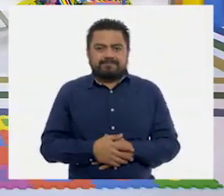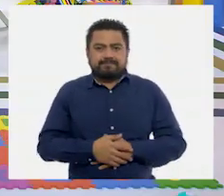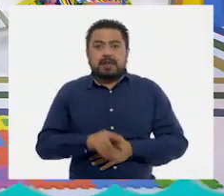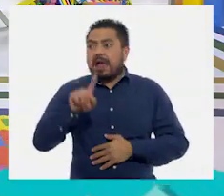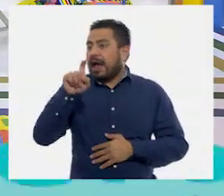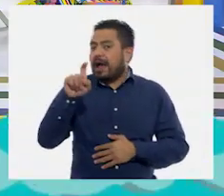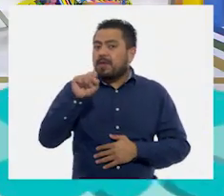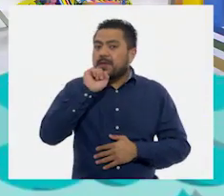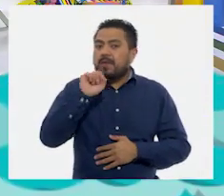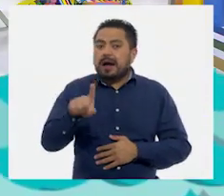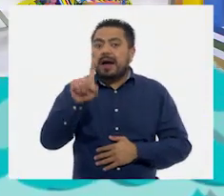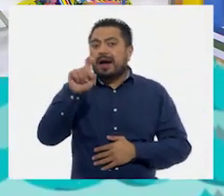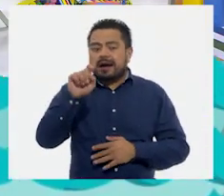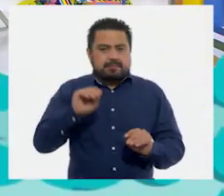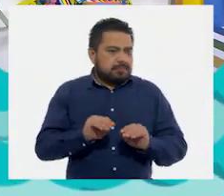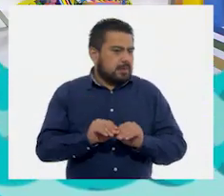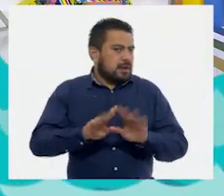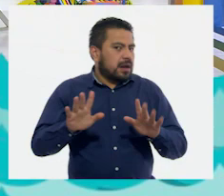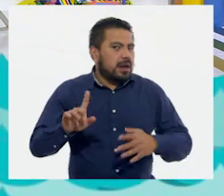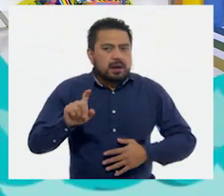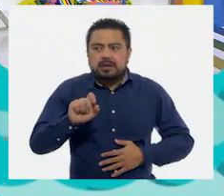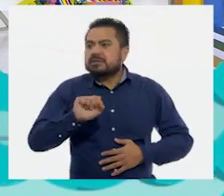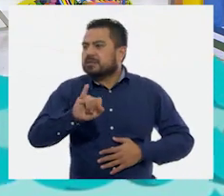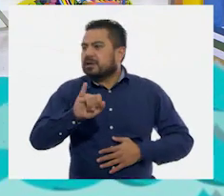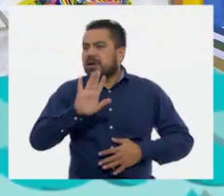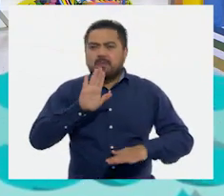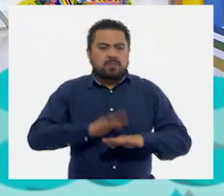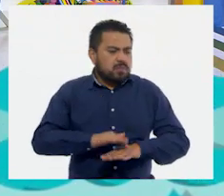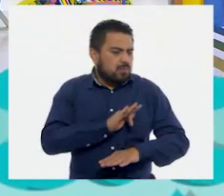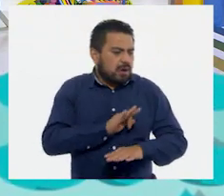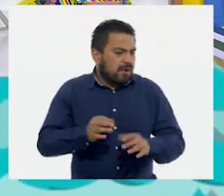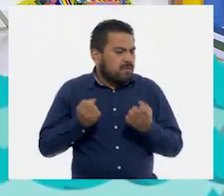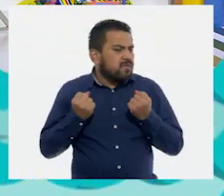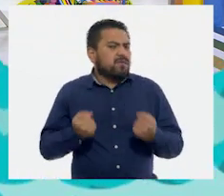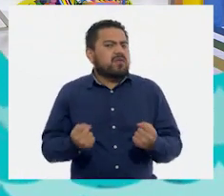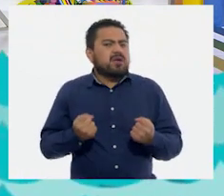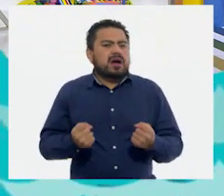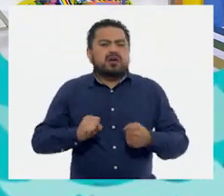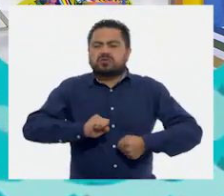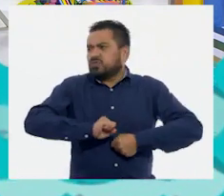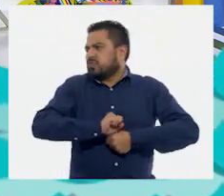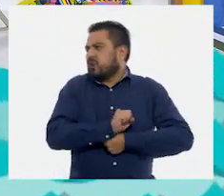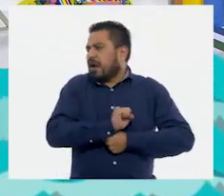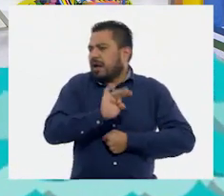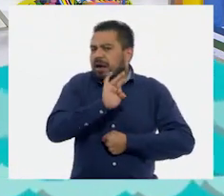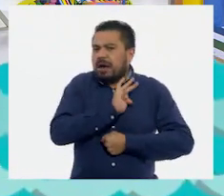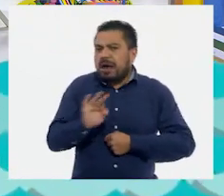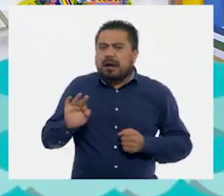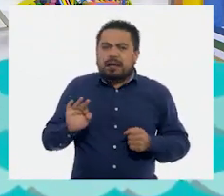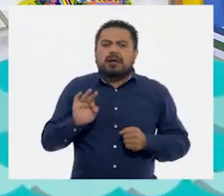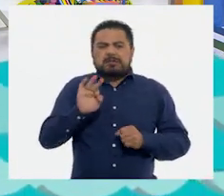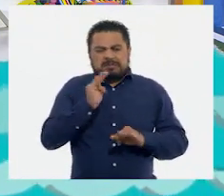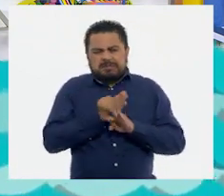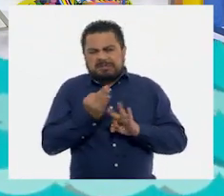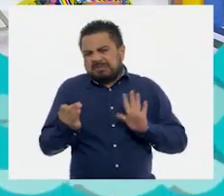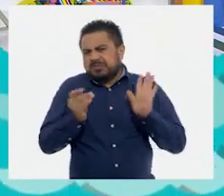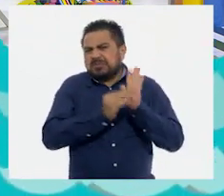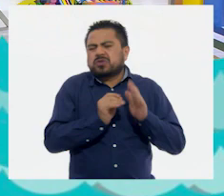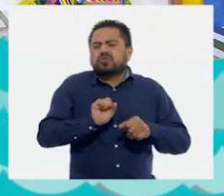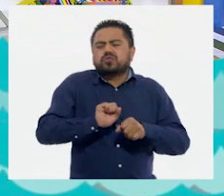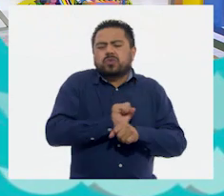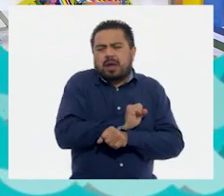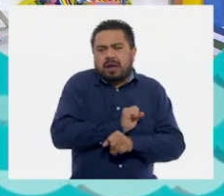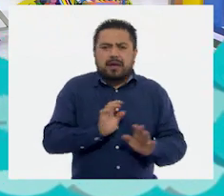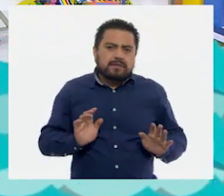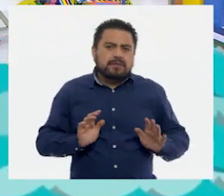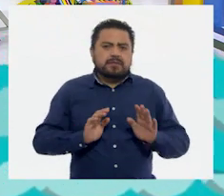Del agua. El del agua, mar. Claro. Puede ser fuerte, puede ser suave, ¿no? Vamos a ponerlo en suave. En